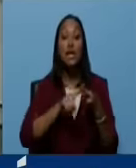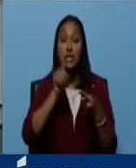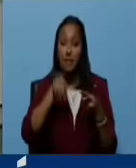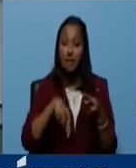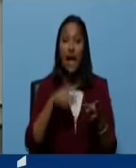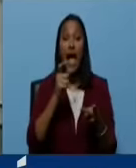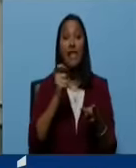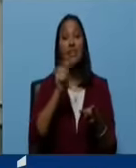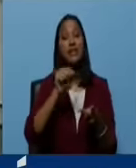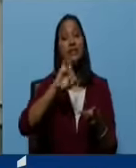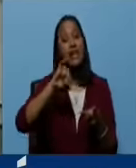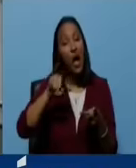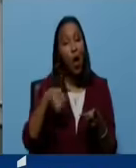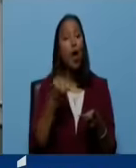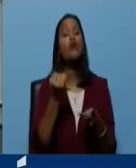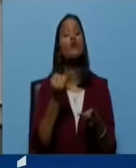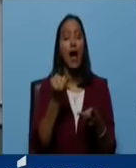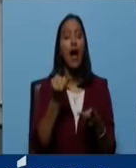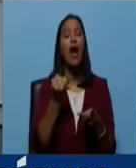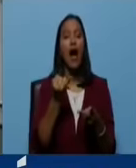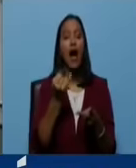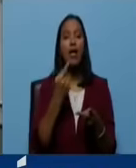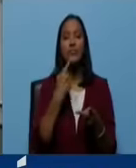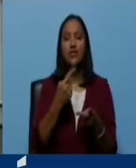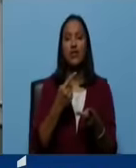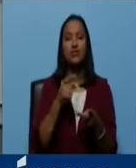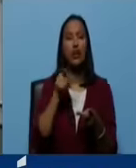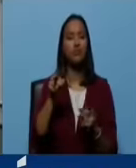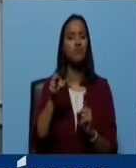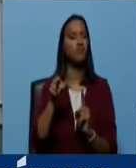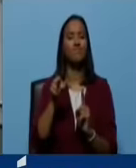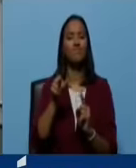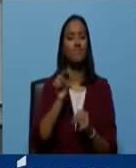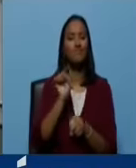declaró en desacato a dicho ciudadano,